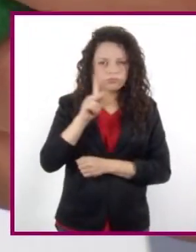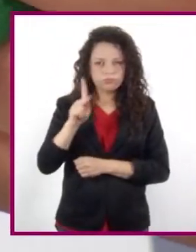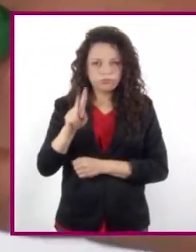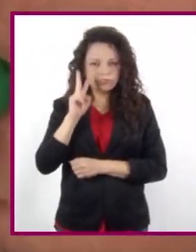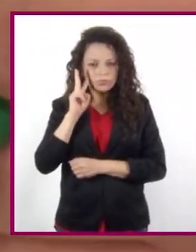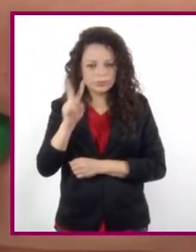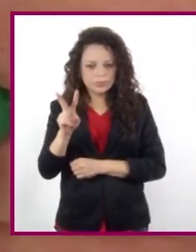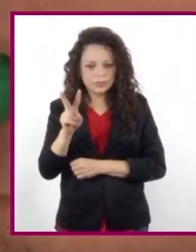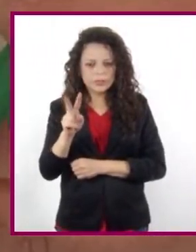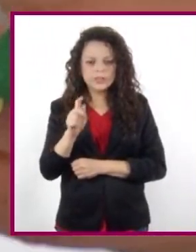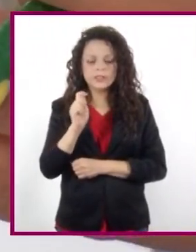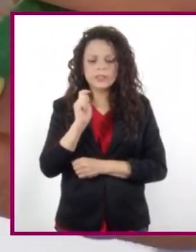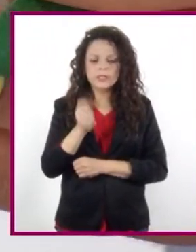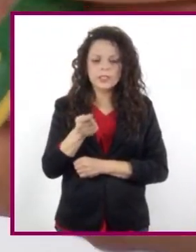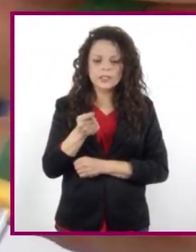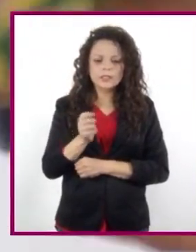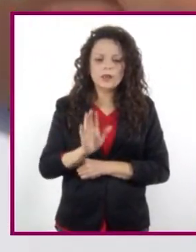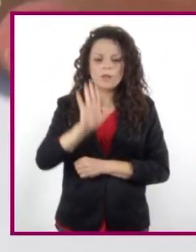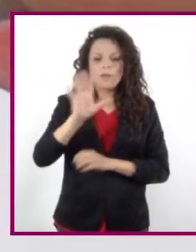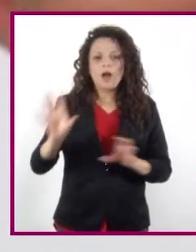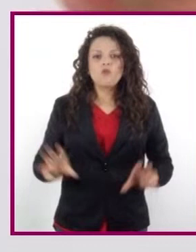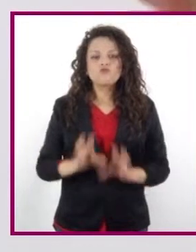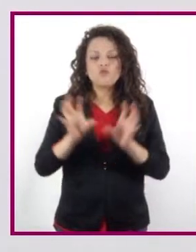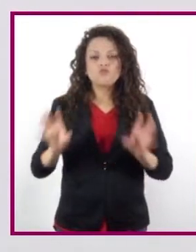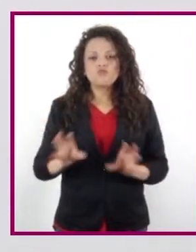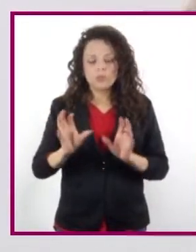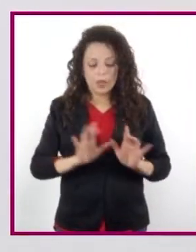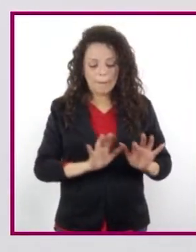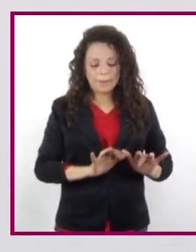lo que podrían observar en un teclado de computadora.